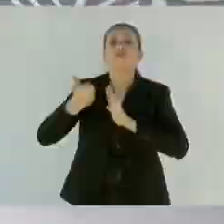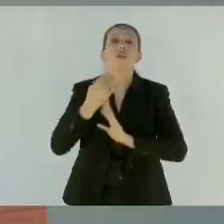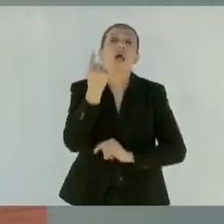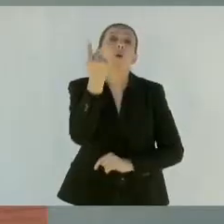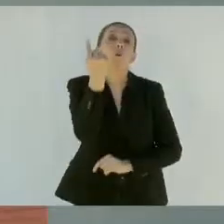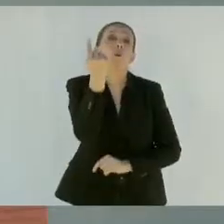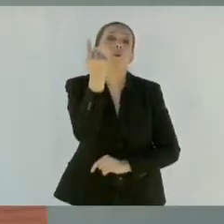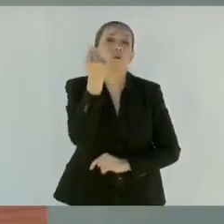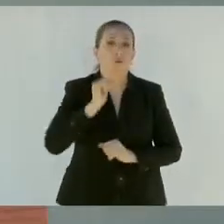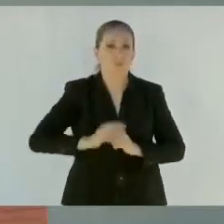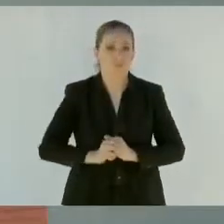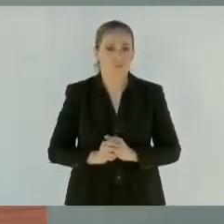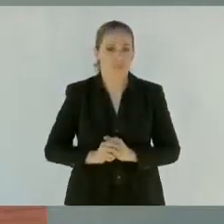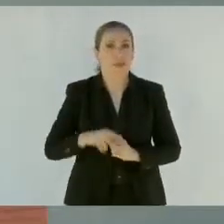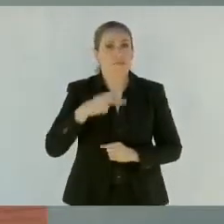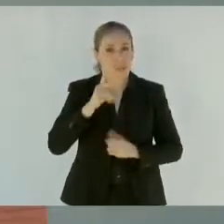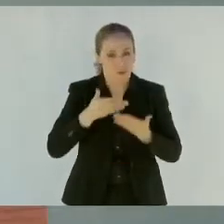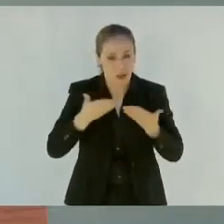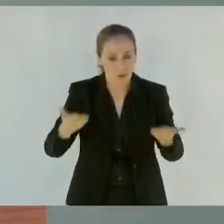los ingenieros militares.